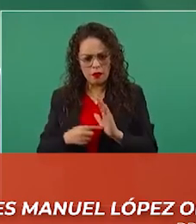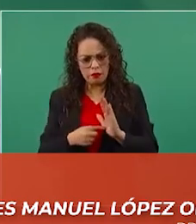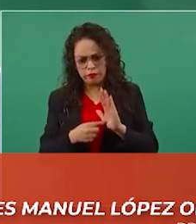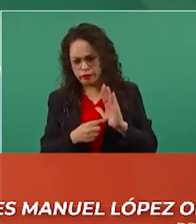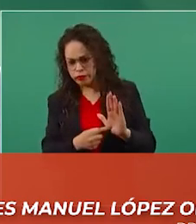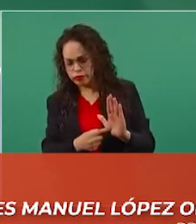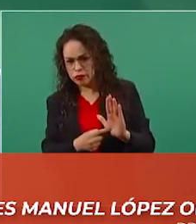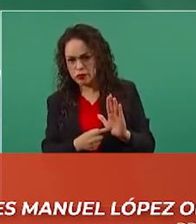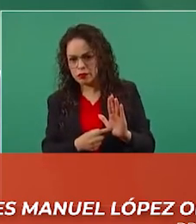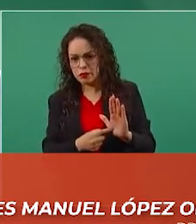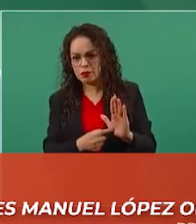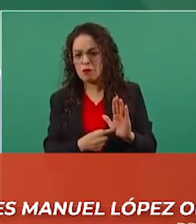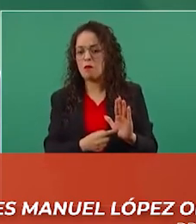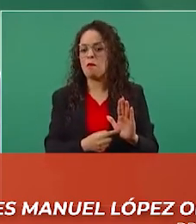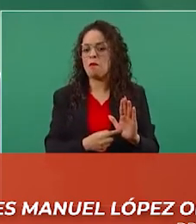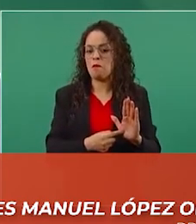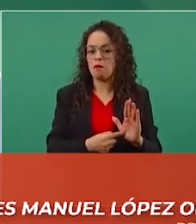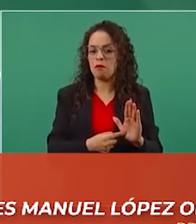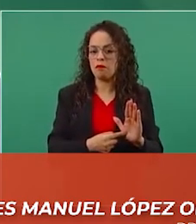¿qué se dice?